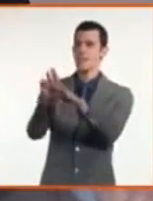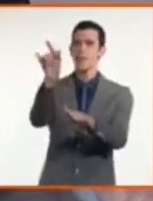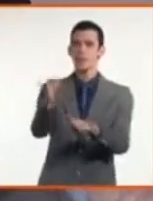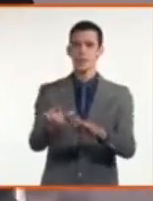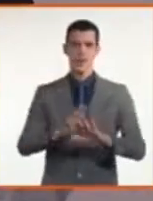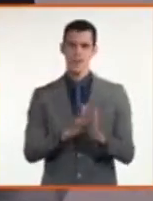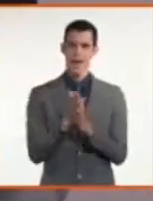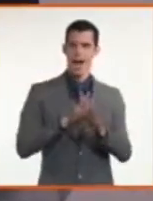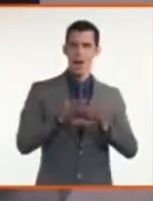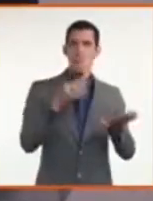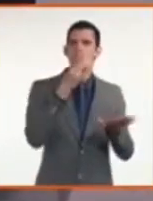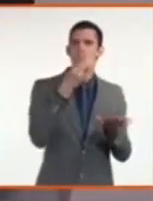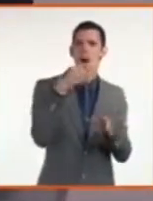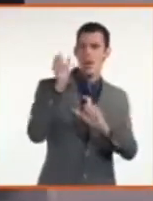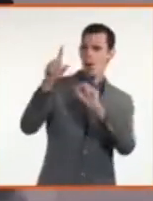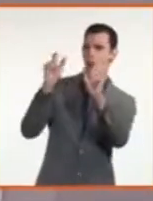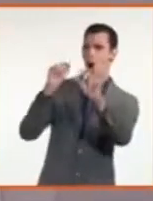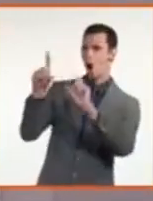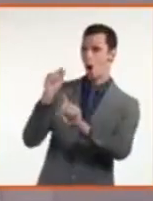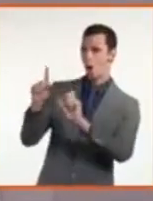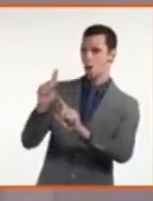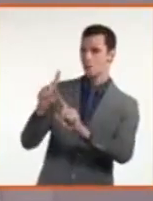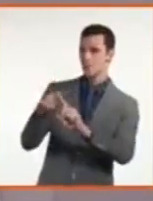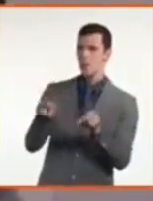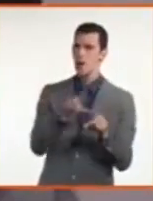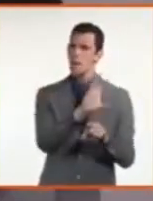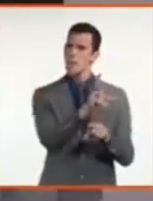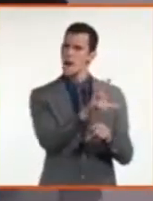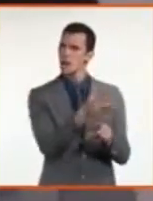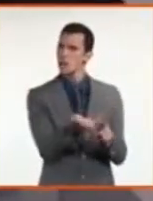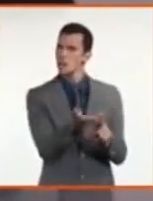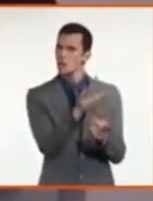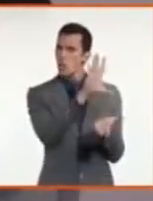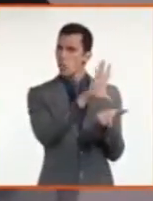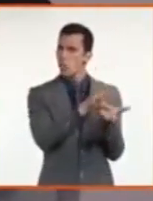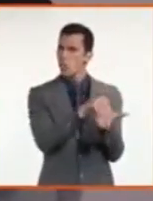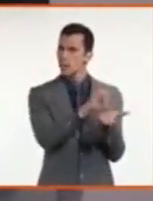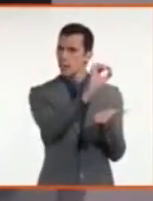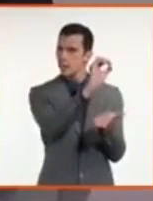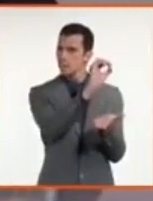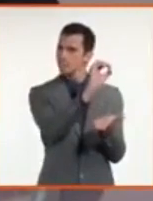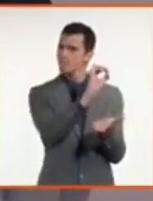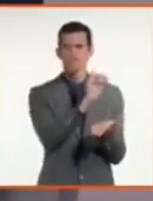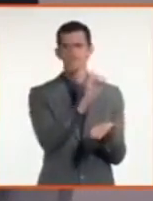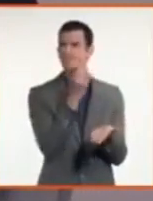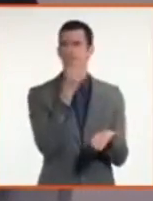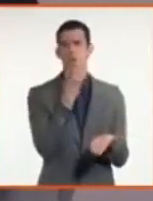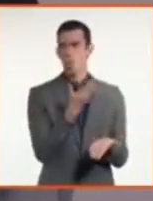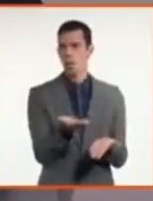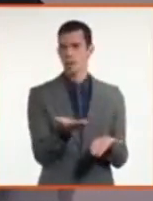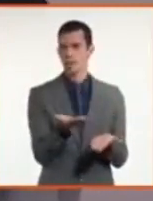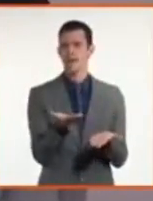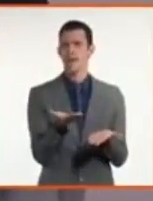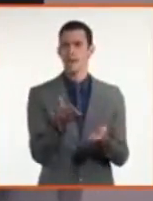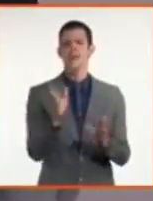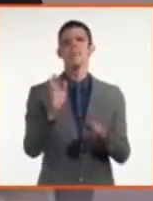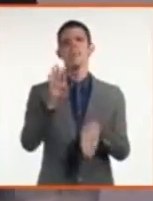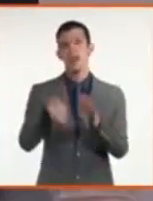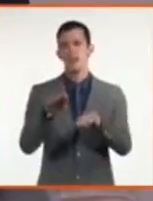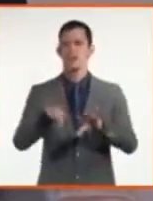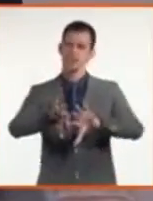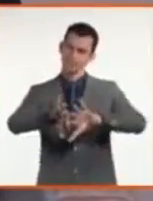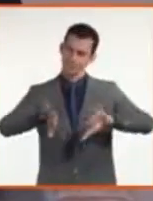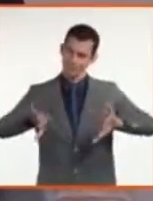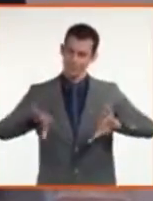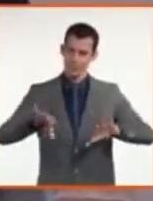divisó peras o sea nosotros tenemos un mercado cambiario y un mercado que está operando en el país con divisas y moneda nacional y de hecho tenemos dos